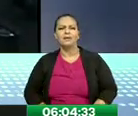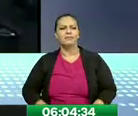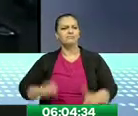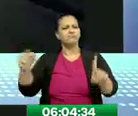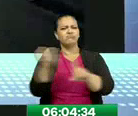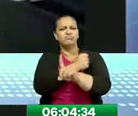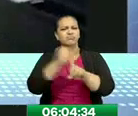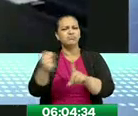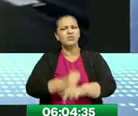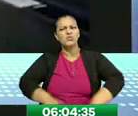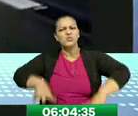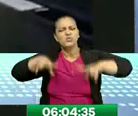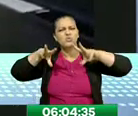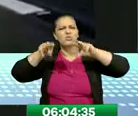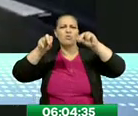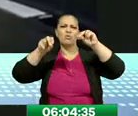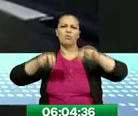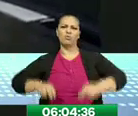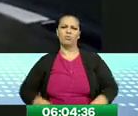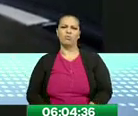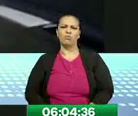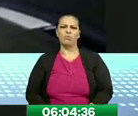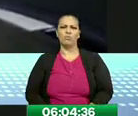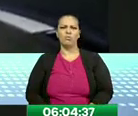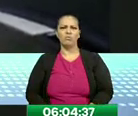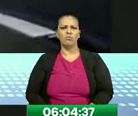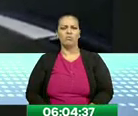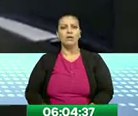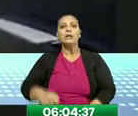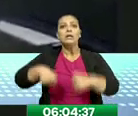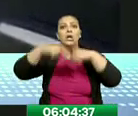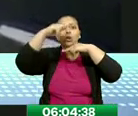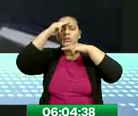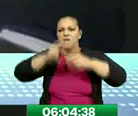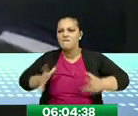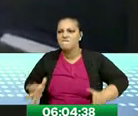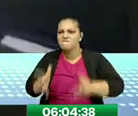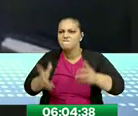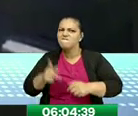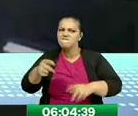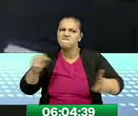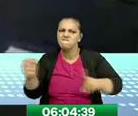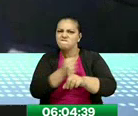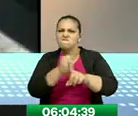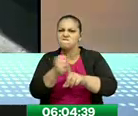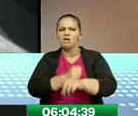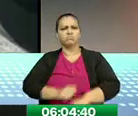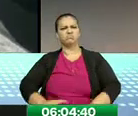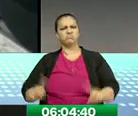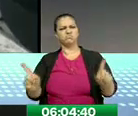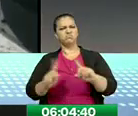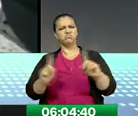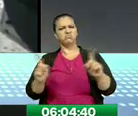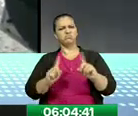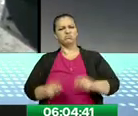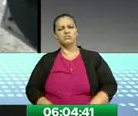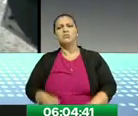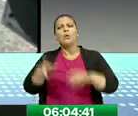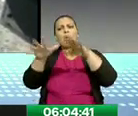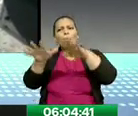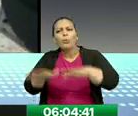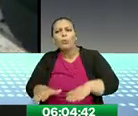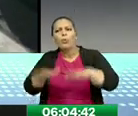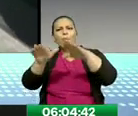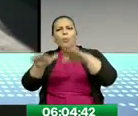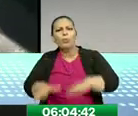violencia. Y aquí de este espacio no estamos incentivando la violencia. Estamos incentivando que los ánimos se tranquilicen, que no